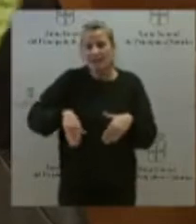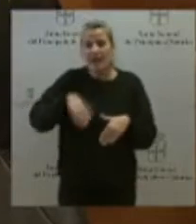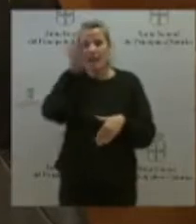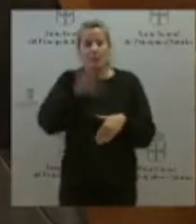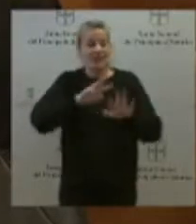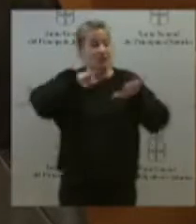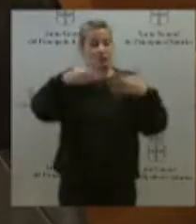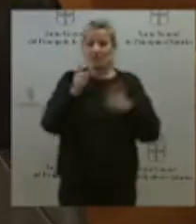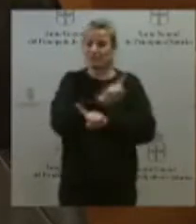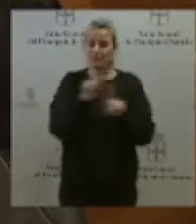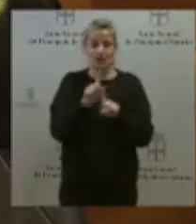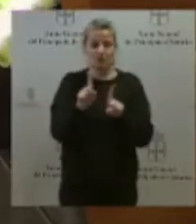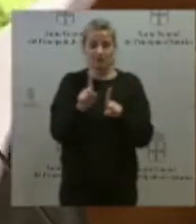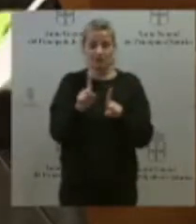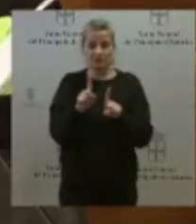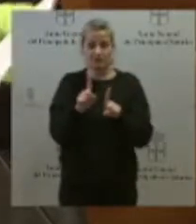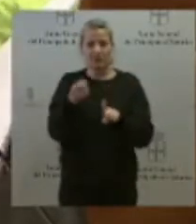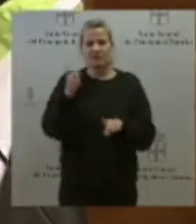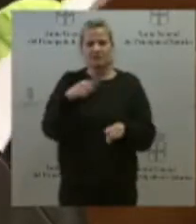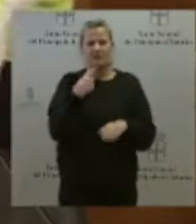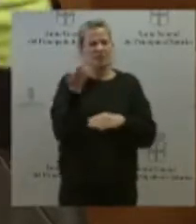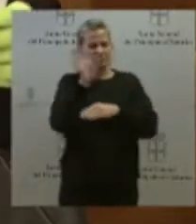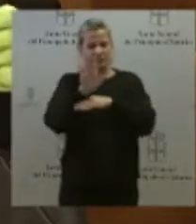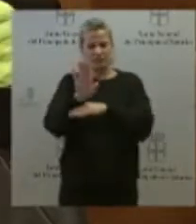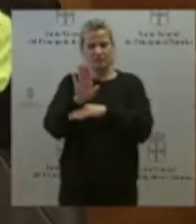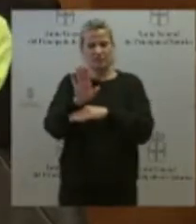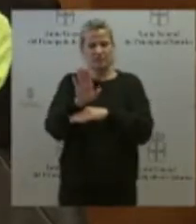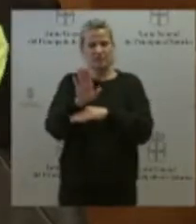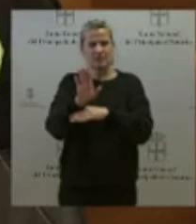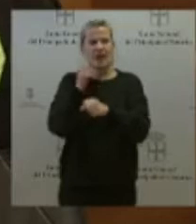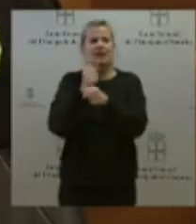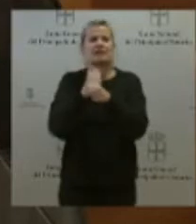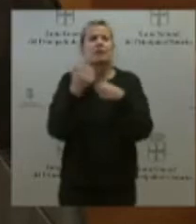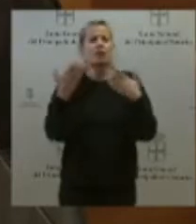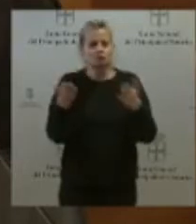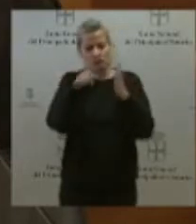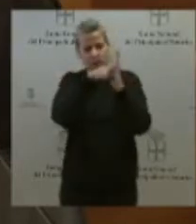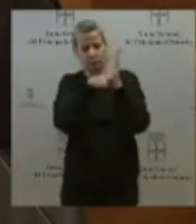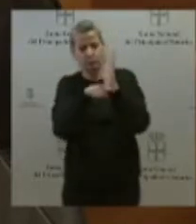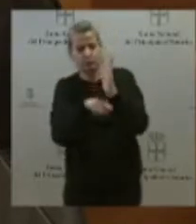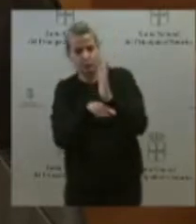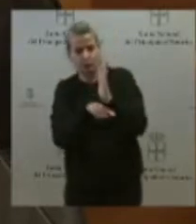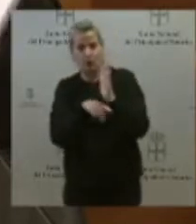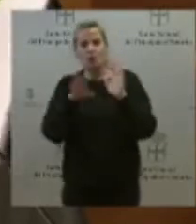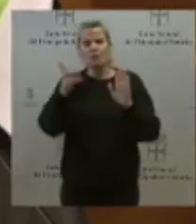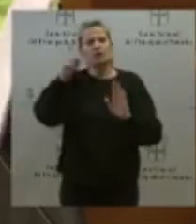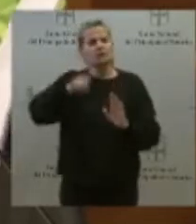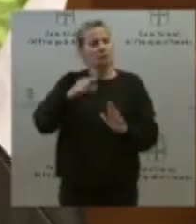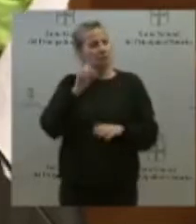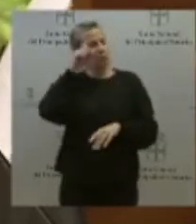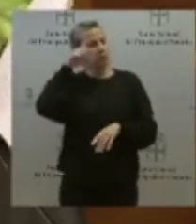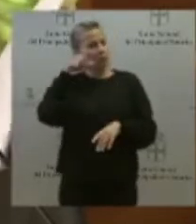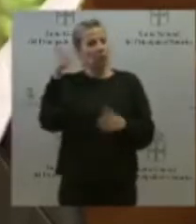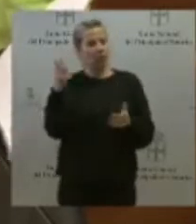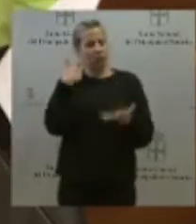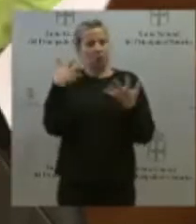Creo que me llevaría toda la pregunta a leer las tareas, pero me llama la atención que le llamaban por teléfono para decirle que de las 7 horas que tenía contratadas le iban a bajar unilateralmente a